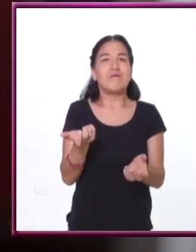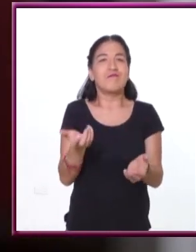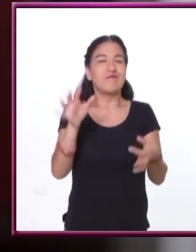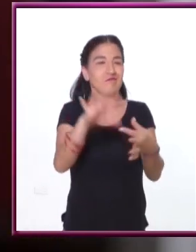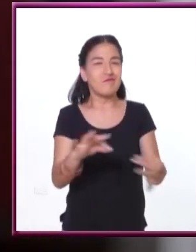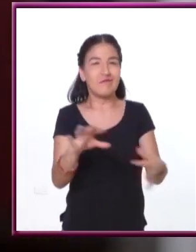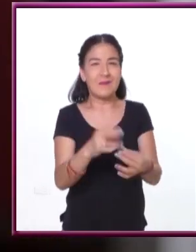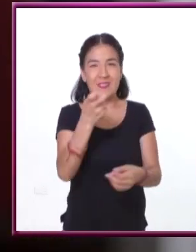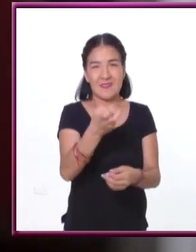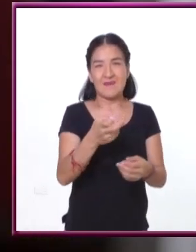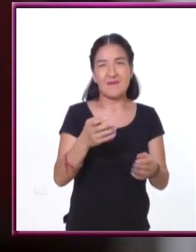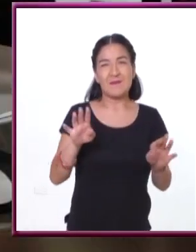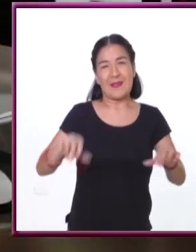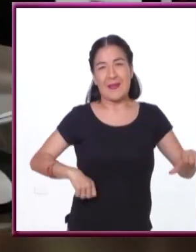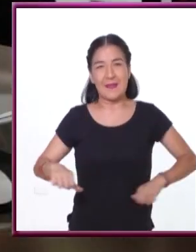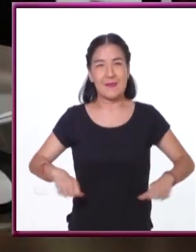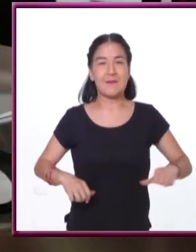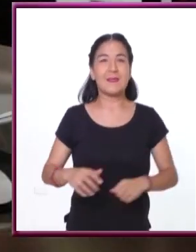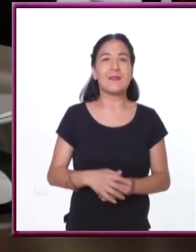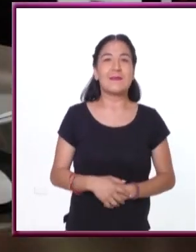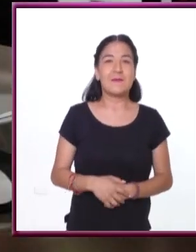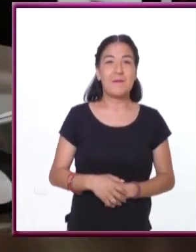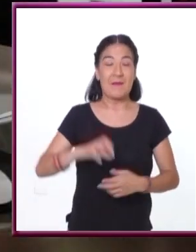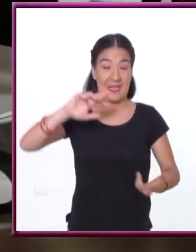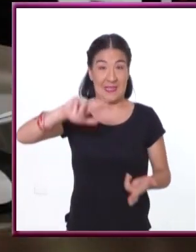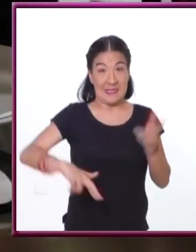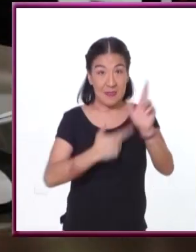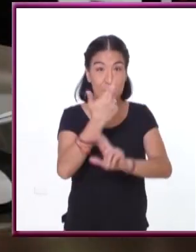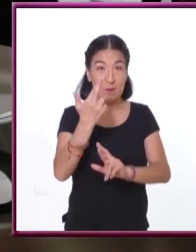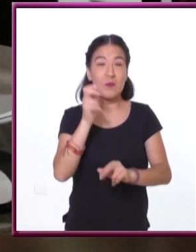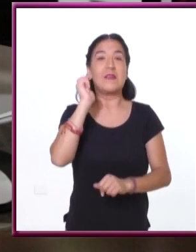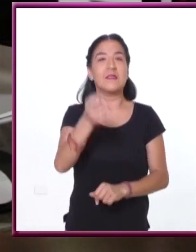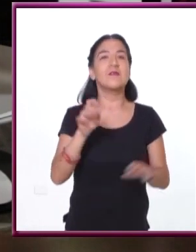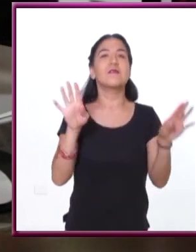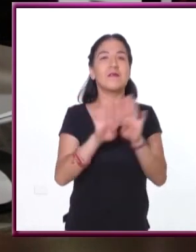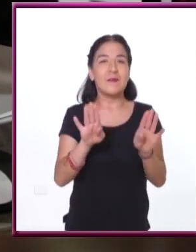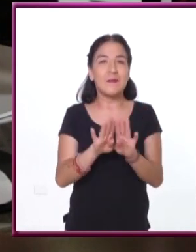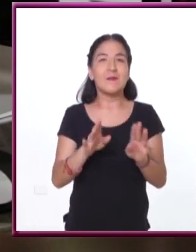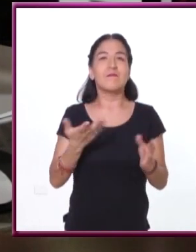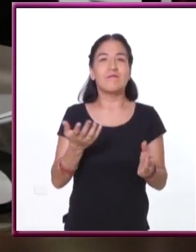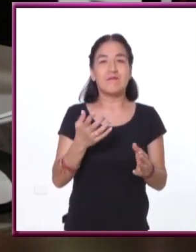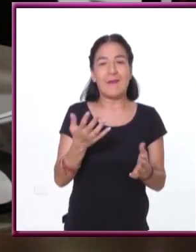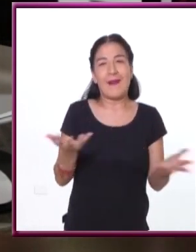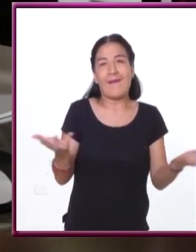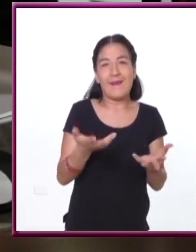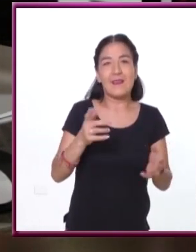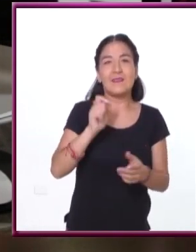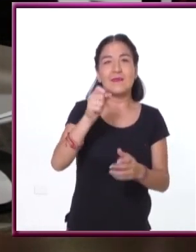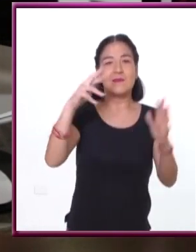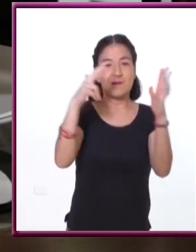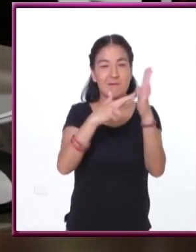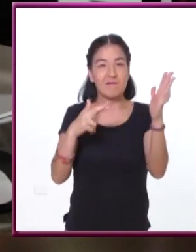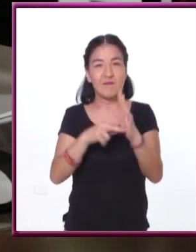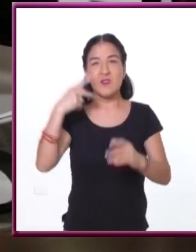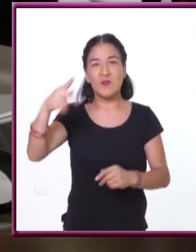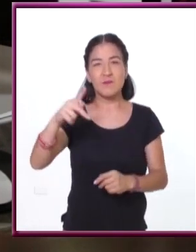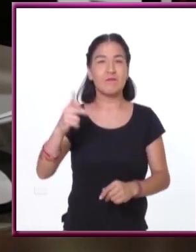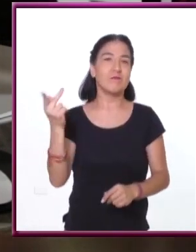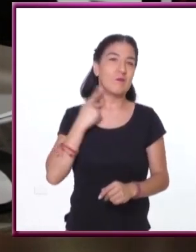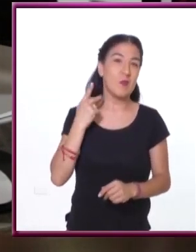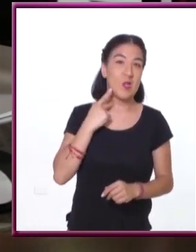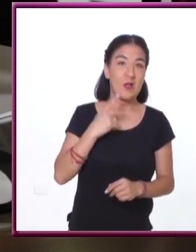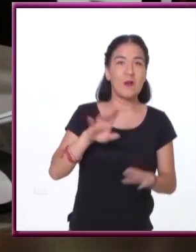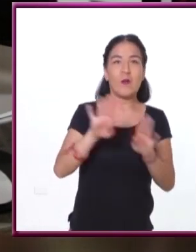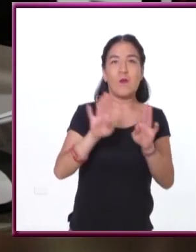este tipo de acciones? Bueno, una revolución normalmente es el desplazamiento de un régimen político por